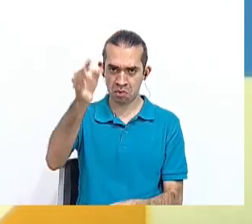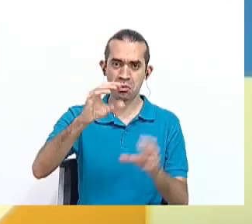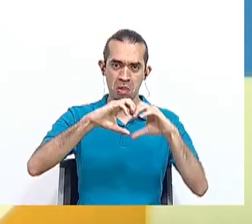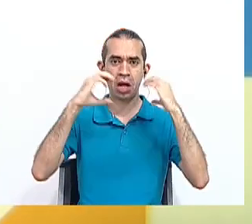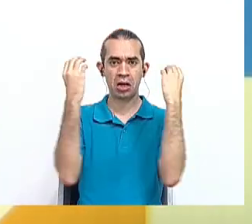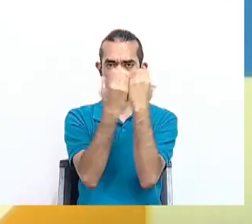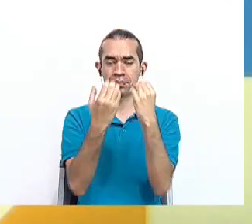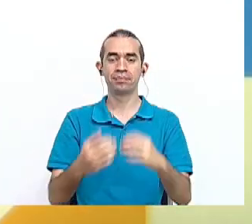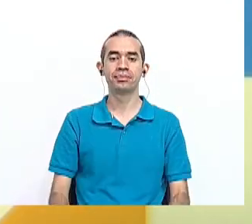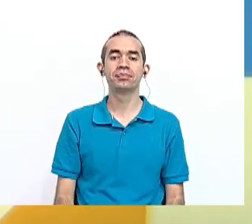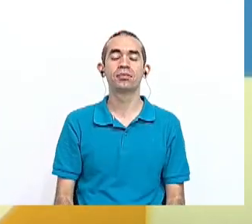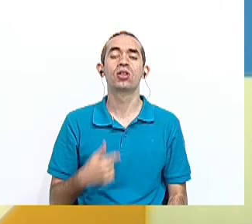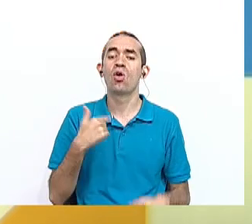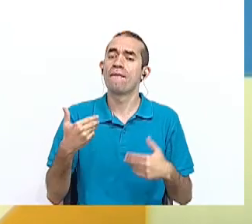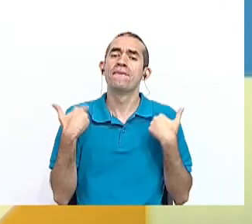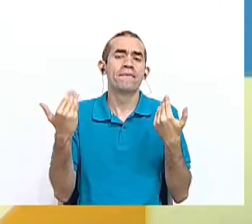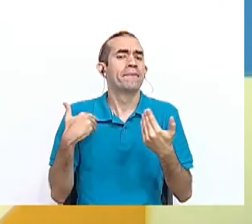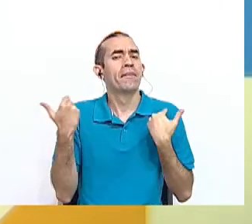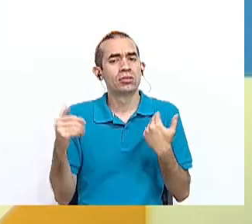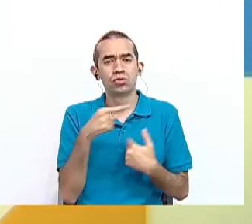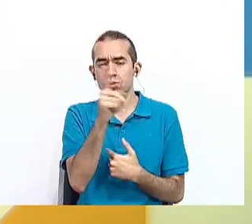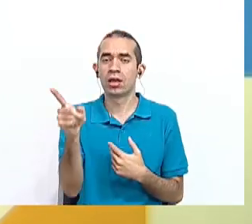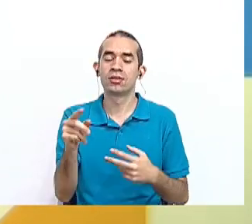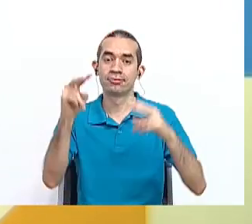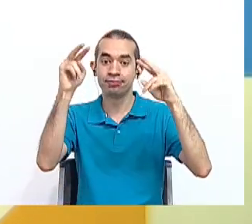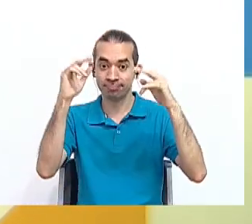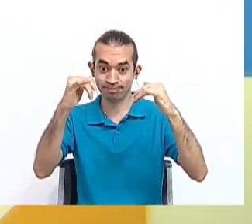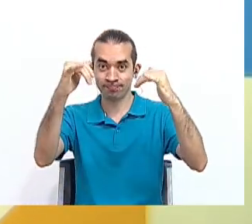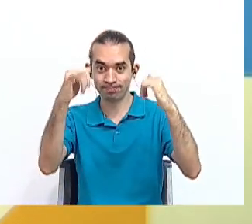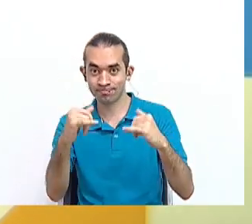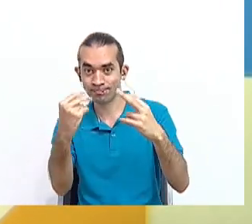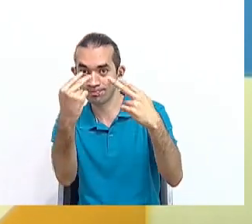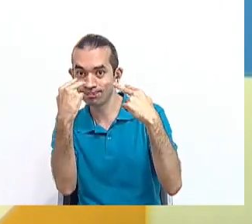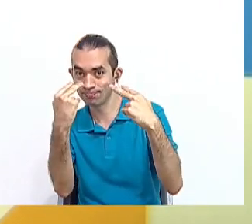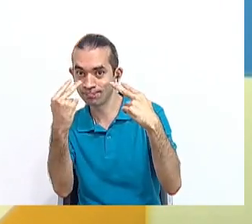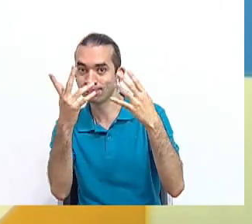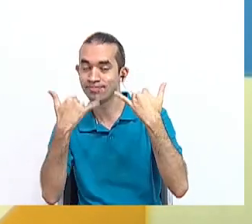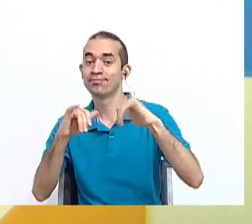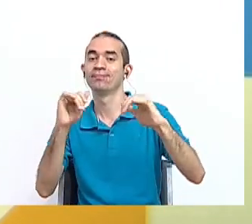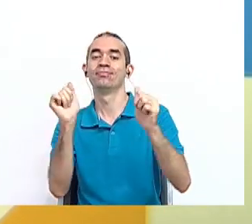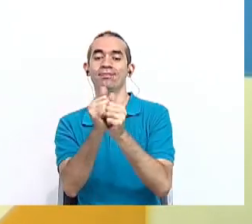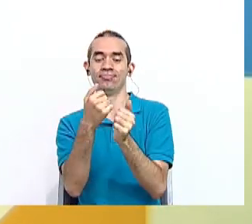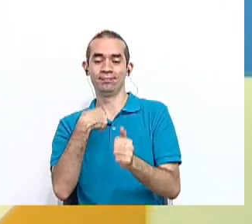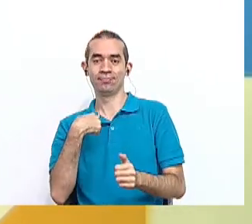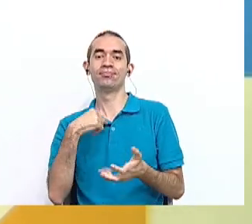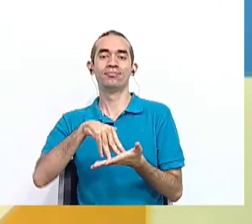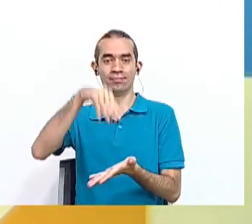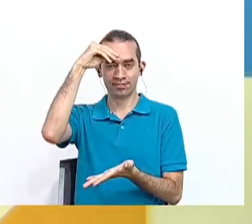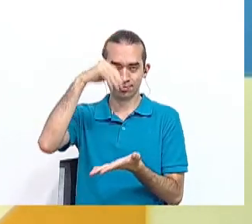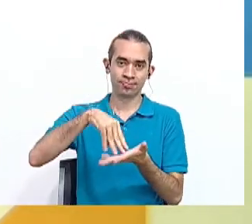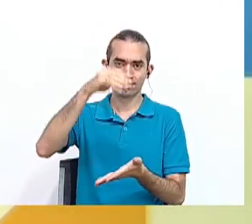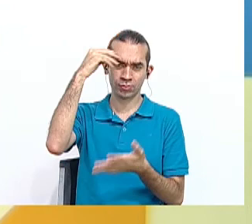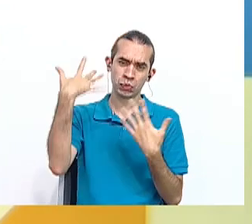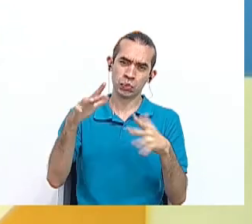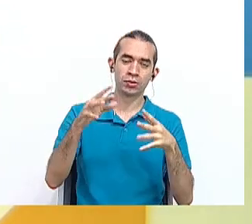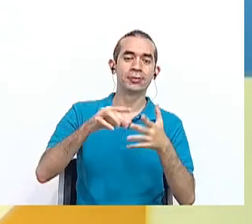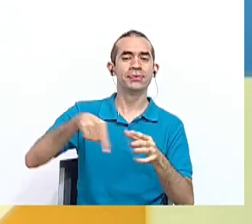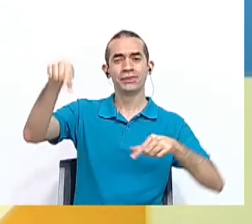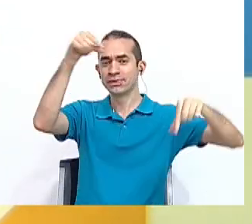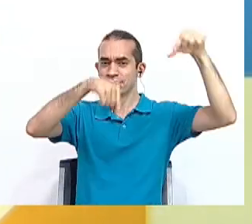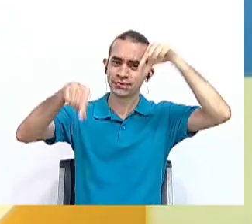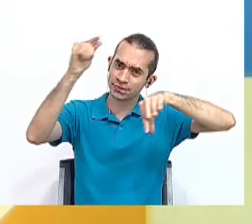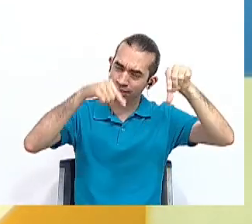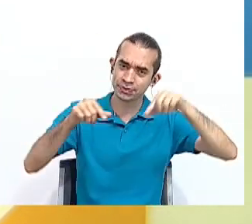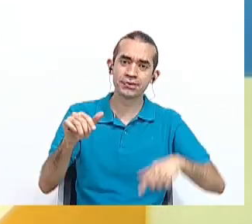clase. Me alegro mucho que se hayan quedado hasta este momento conmigo, aprendiendo mucho de la química